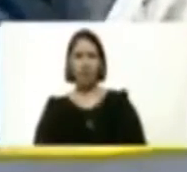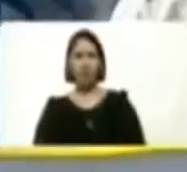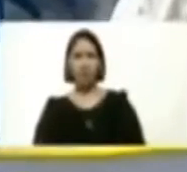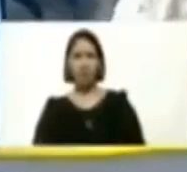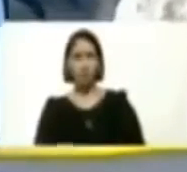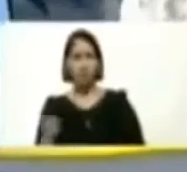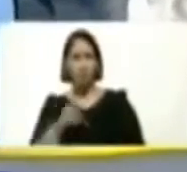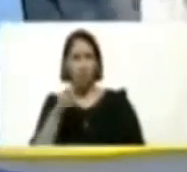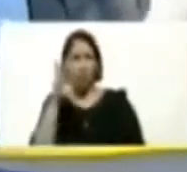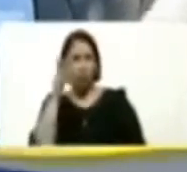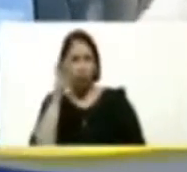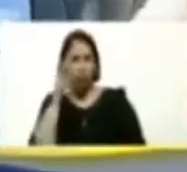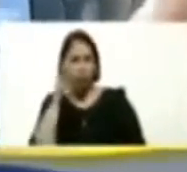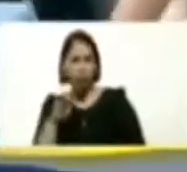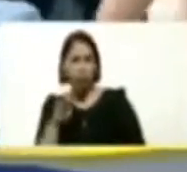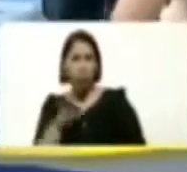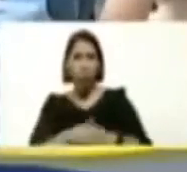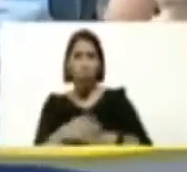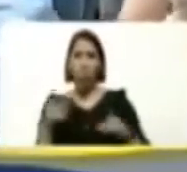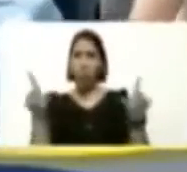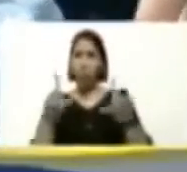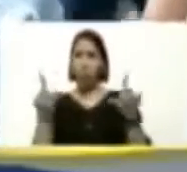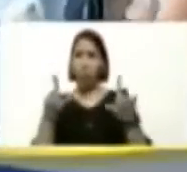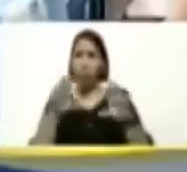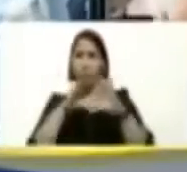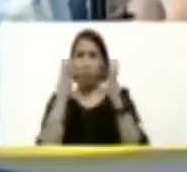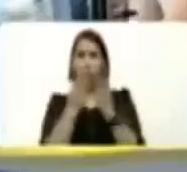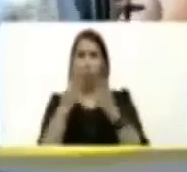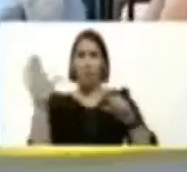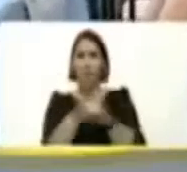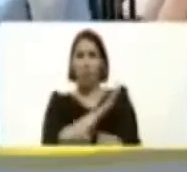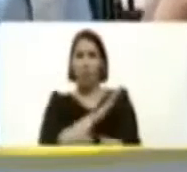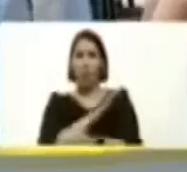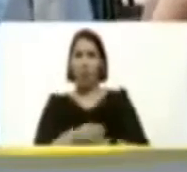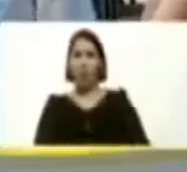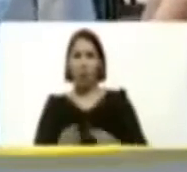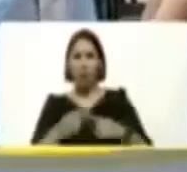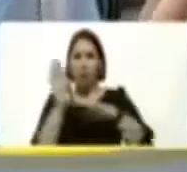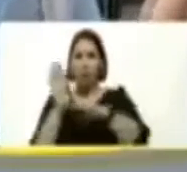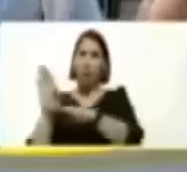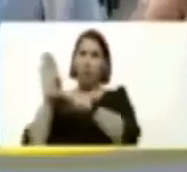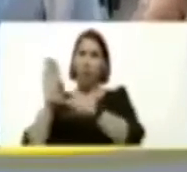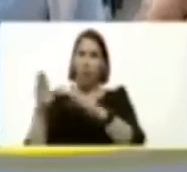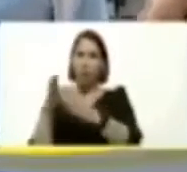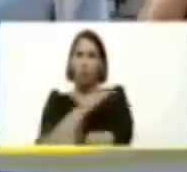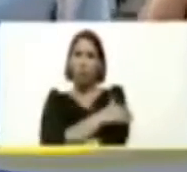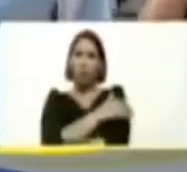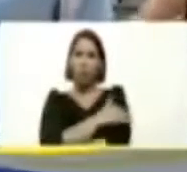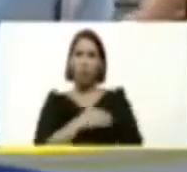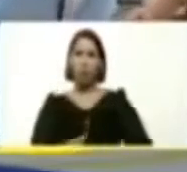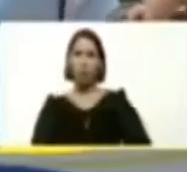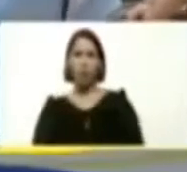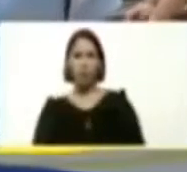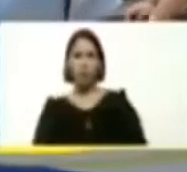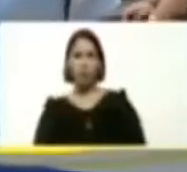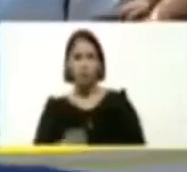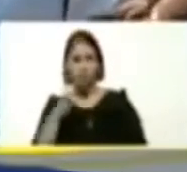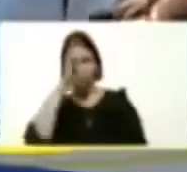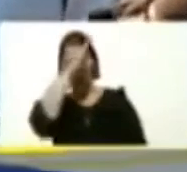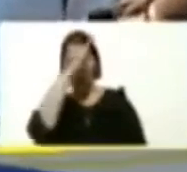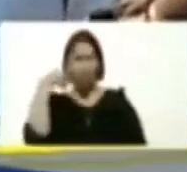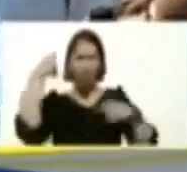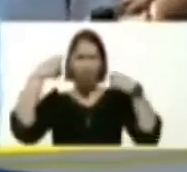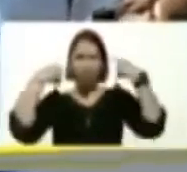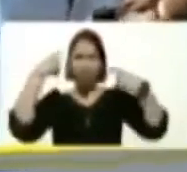Ah, no lo habían visto, ¿verdad? Porque los medios de comunicación mundiales lo tapan para proteger a la derecha. Bolsonaro ha llegado